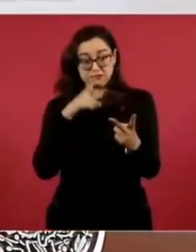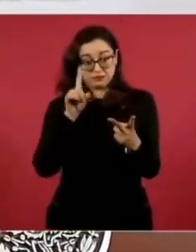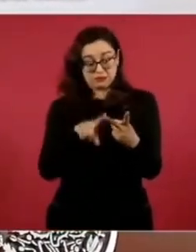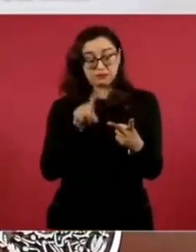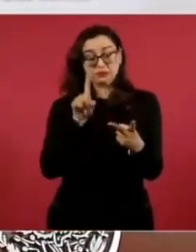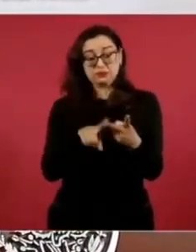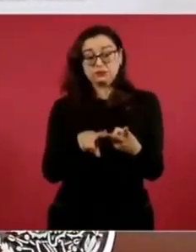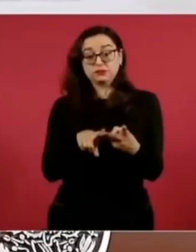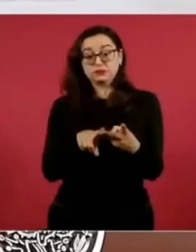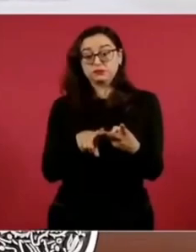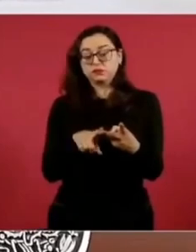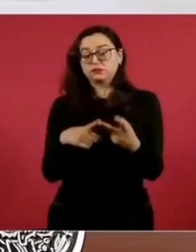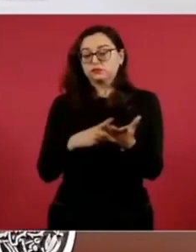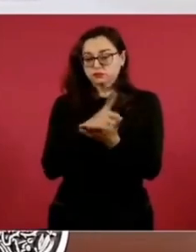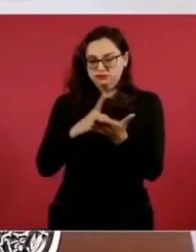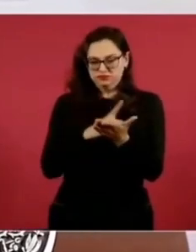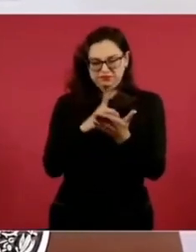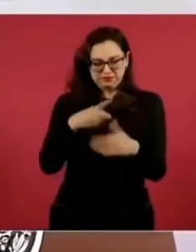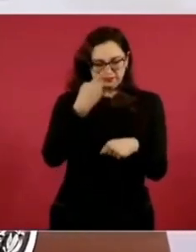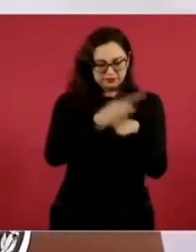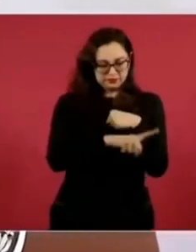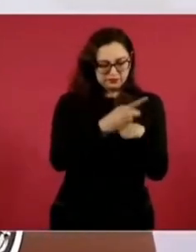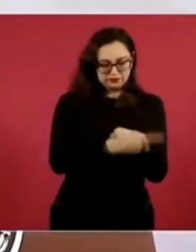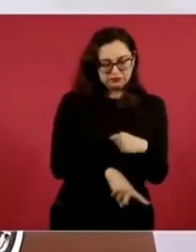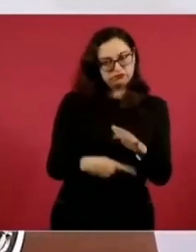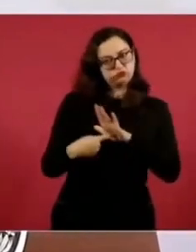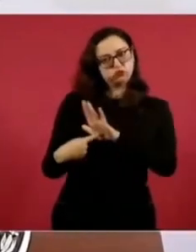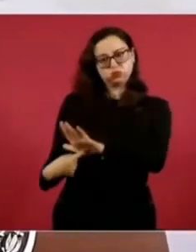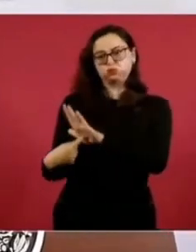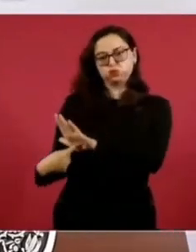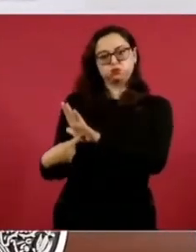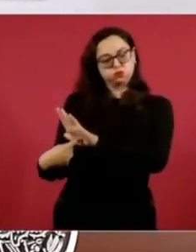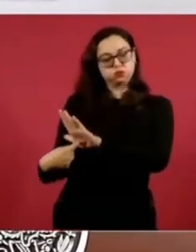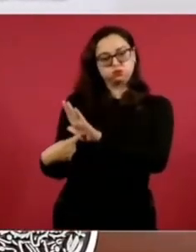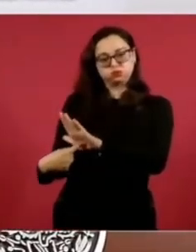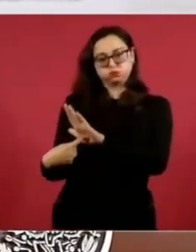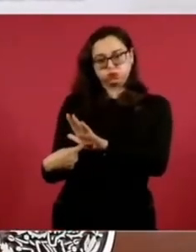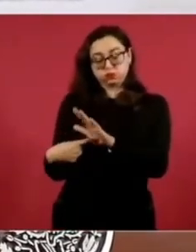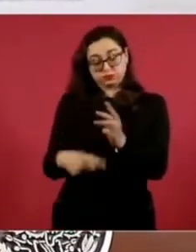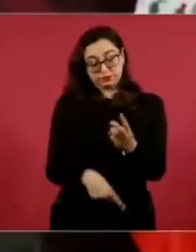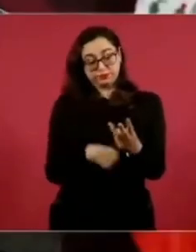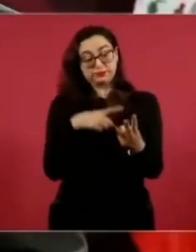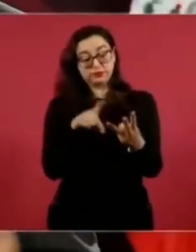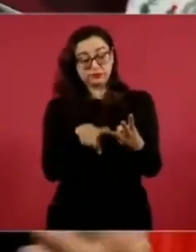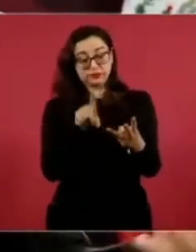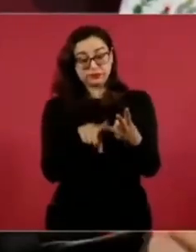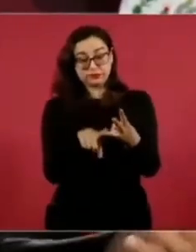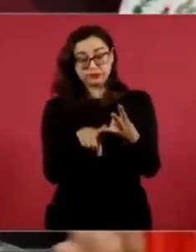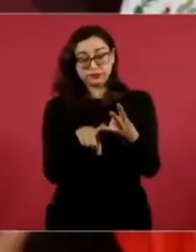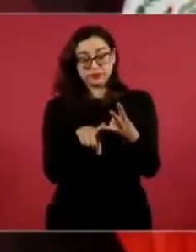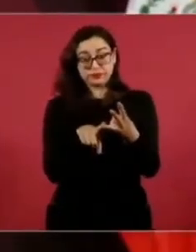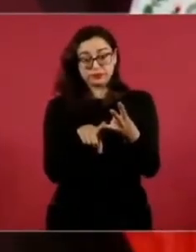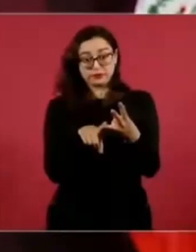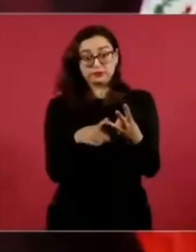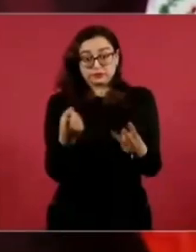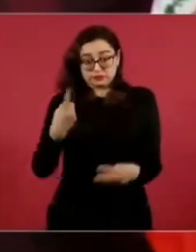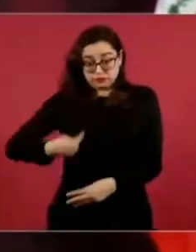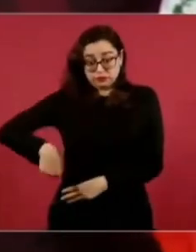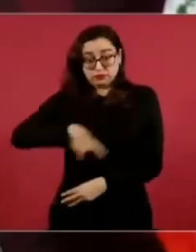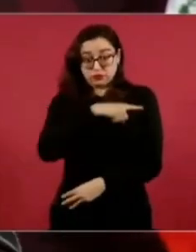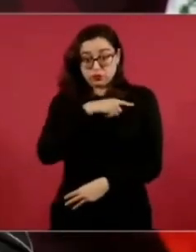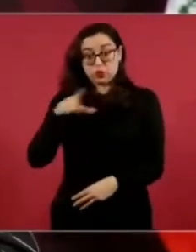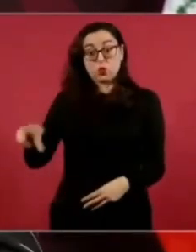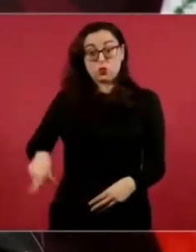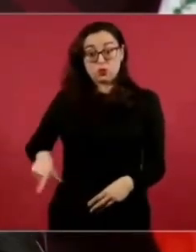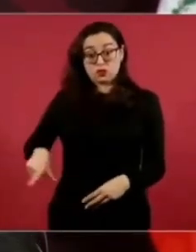orientación daño que causan las drogas y tercero que nosotros las